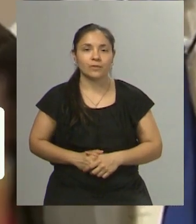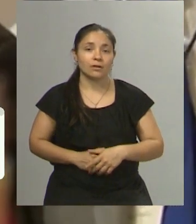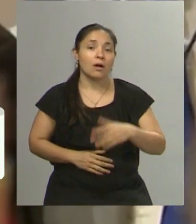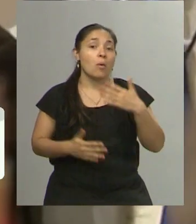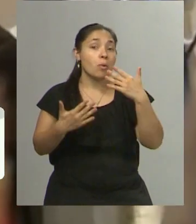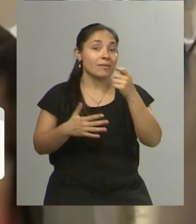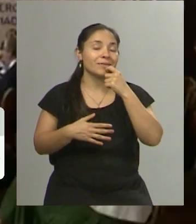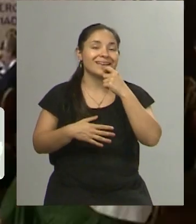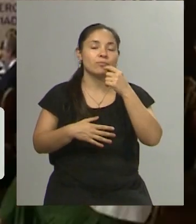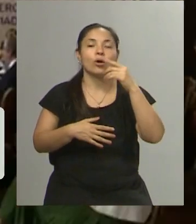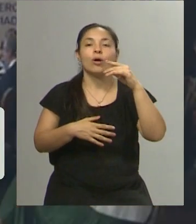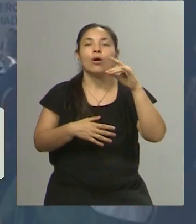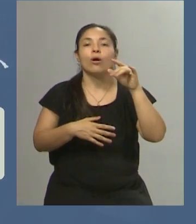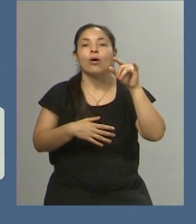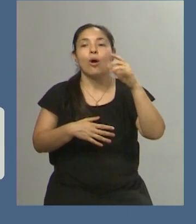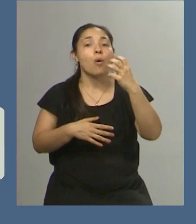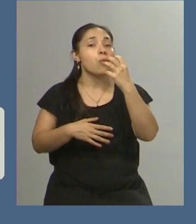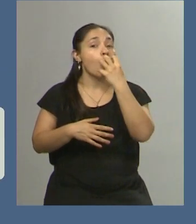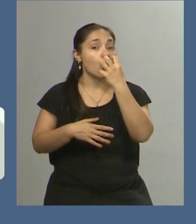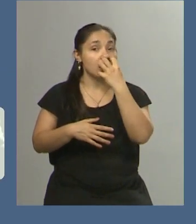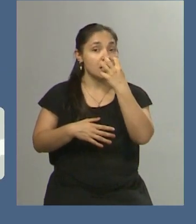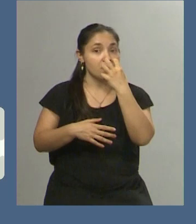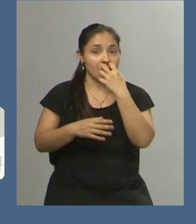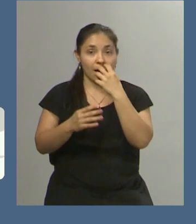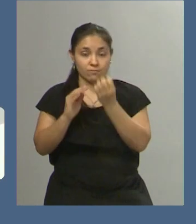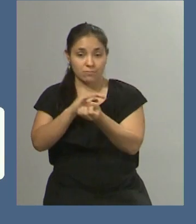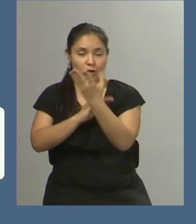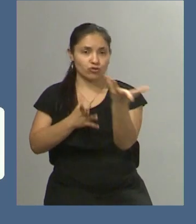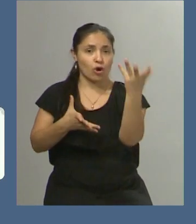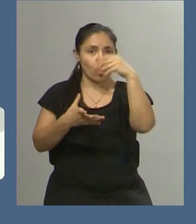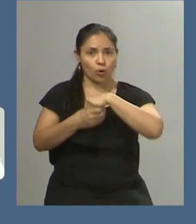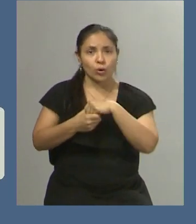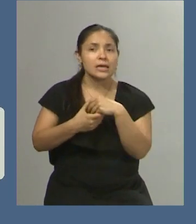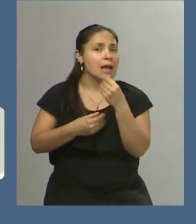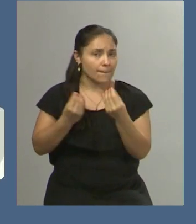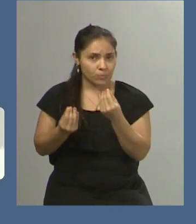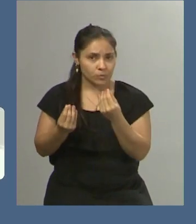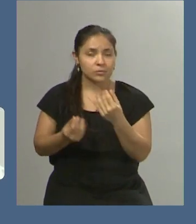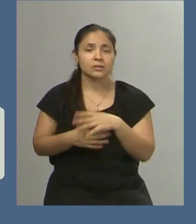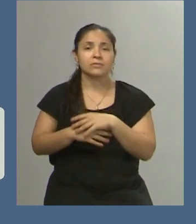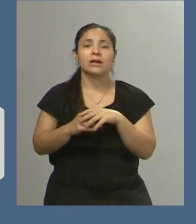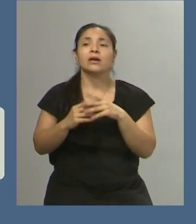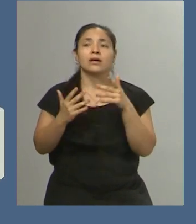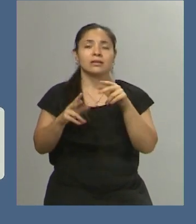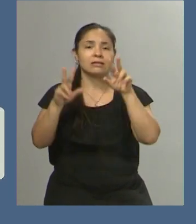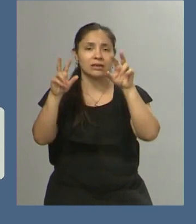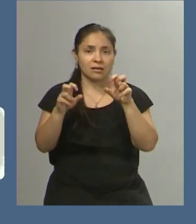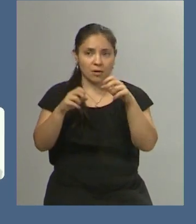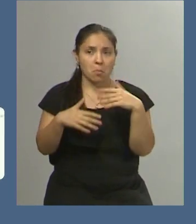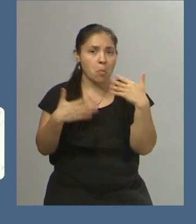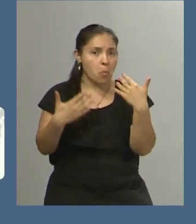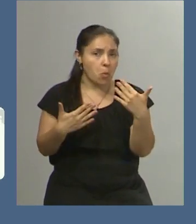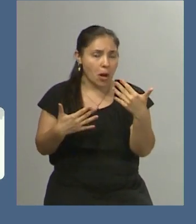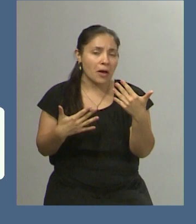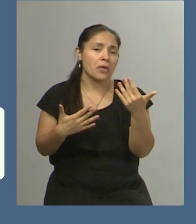incorporar a Bolivia al mercado común del sur? Digo esto, ¿cuál es la situación en relación a este tema? ¿Se puede